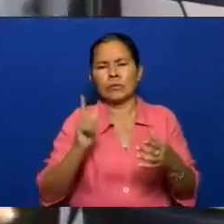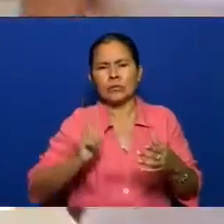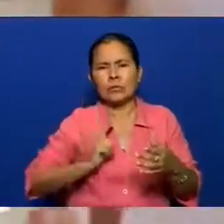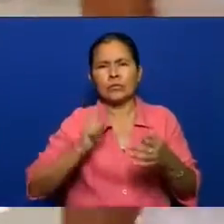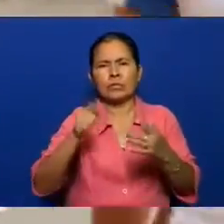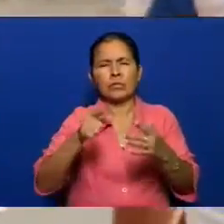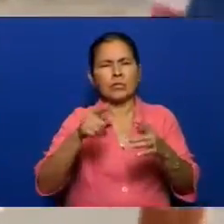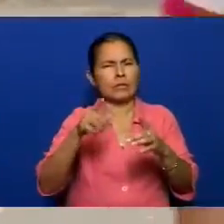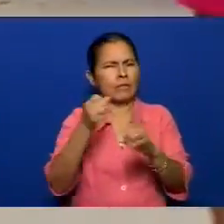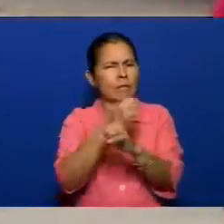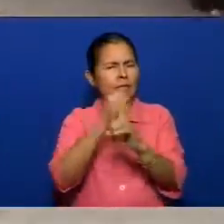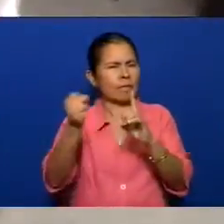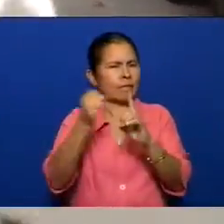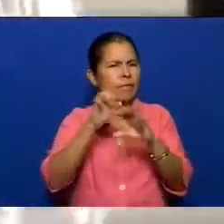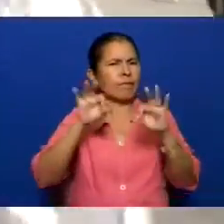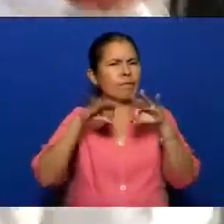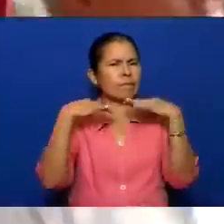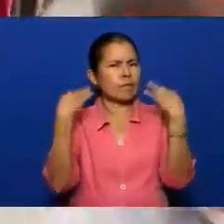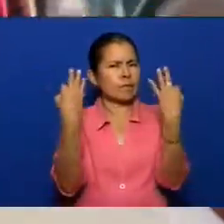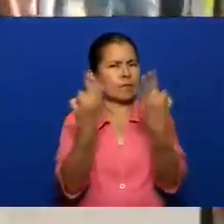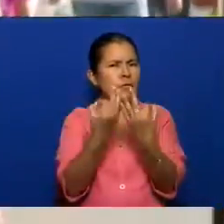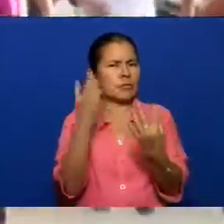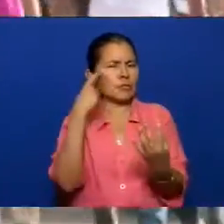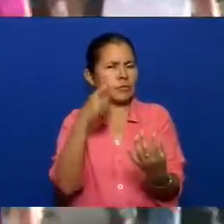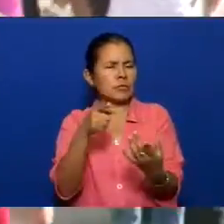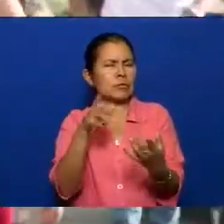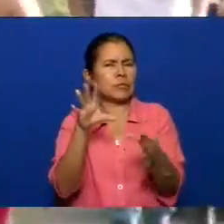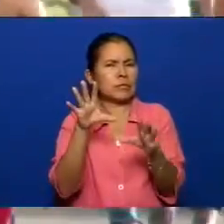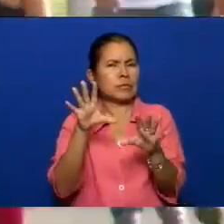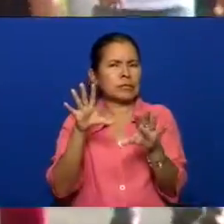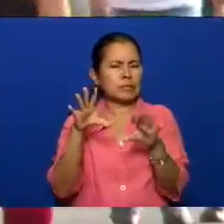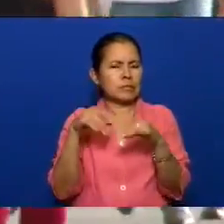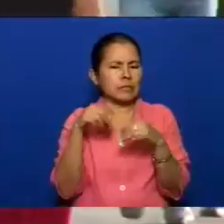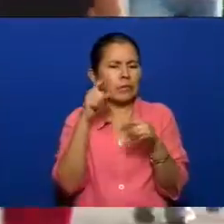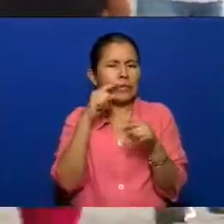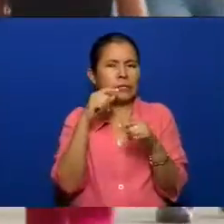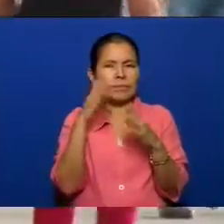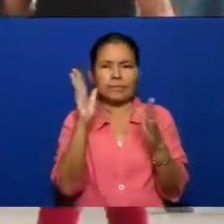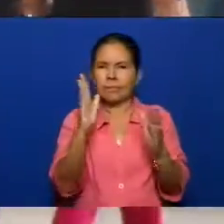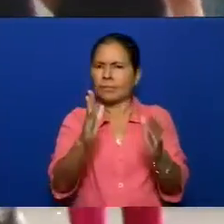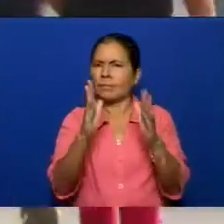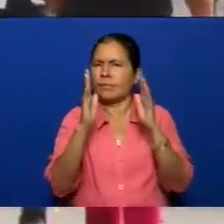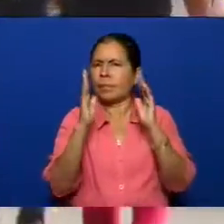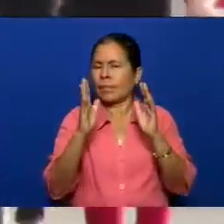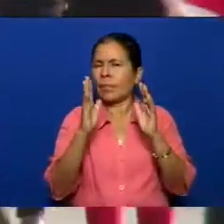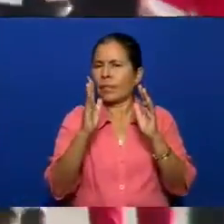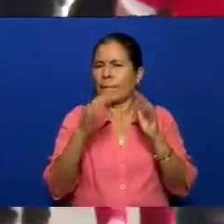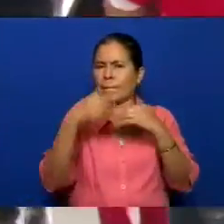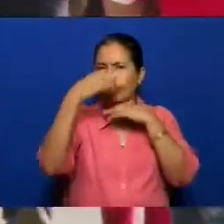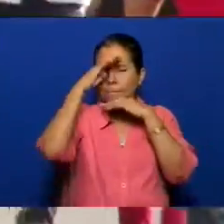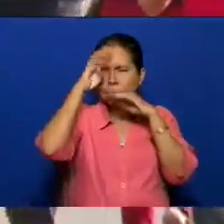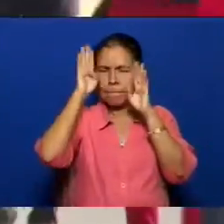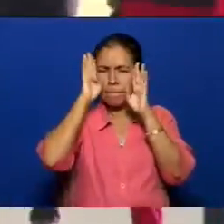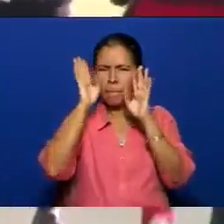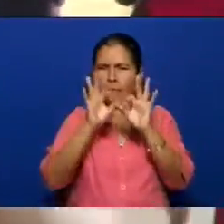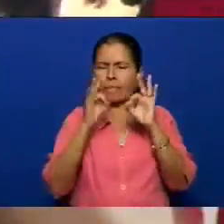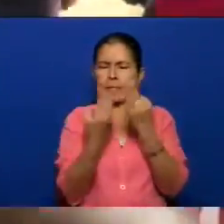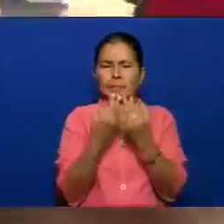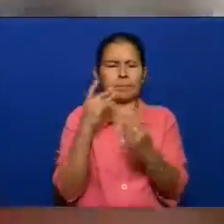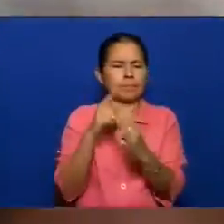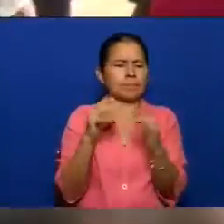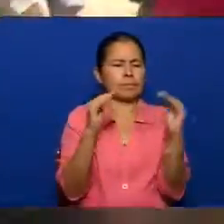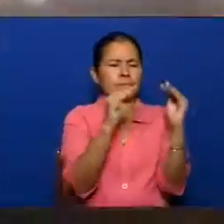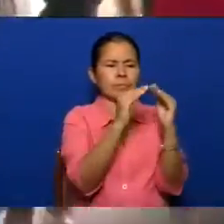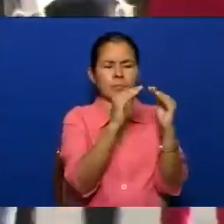violencia intrafamiliar, se asume como un caso privado. Dices, no, yo no me puedo meter en la casa del vecino, le